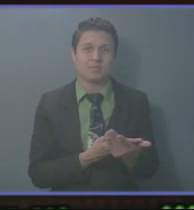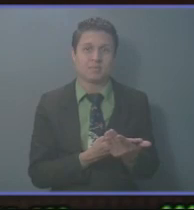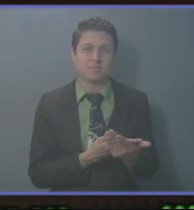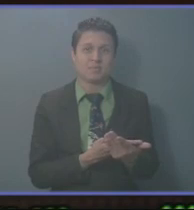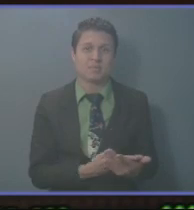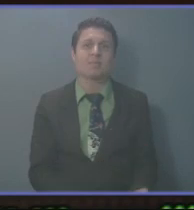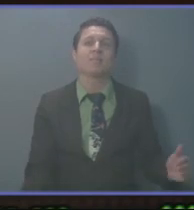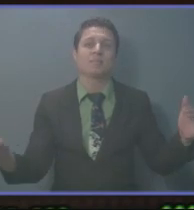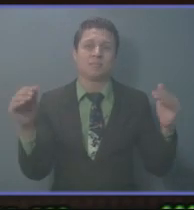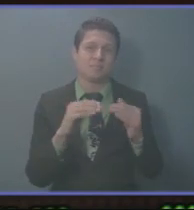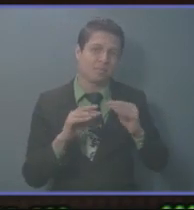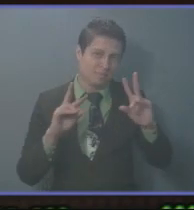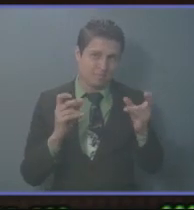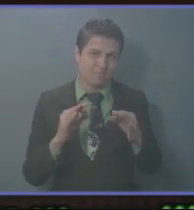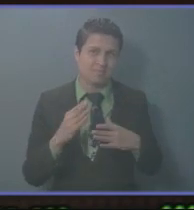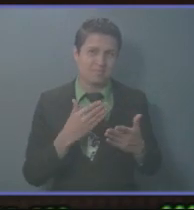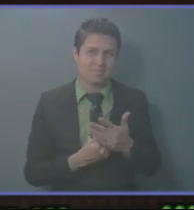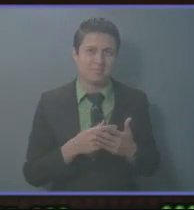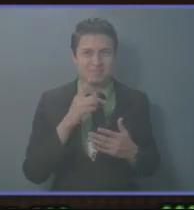legislativos relacionados a la